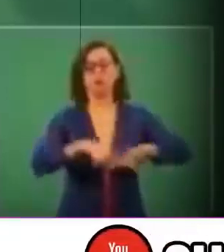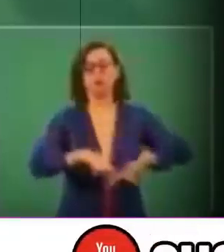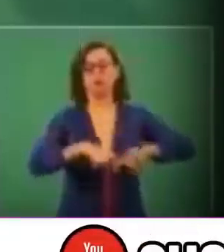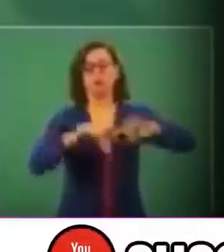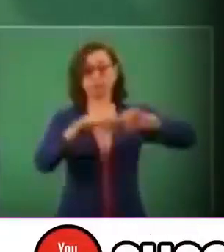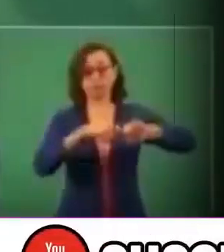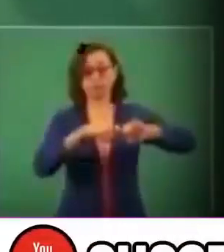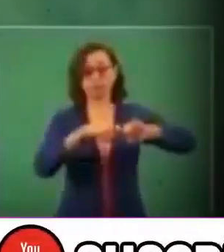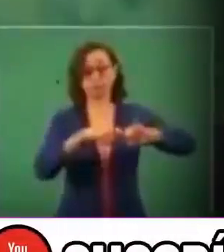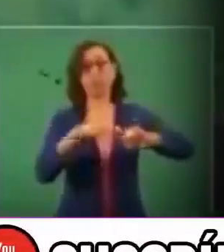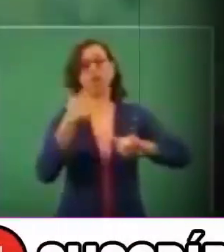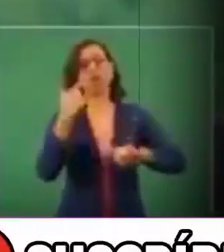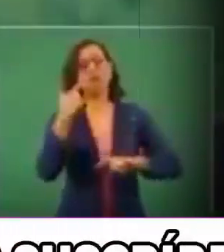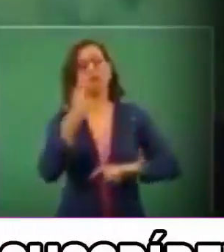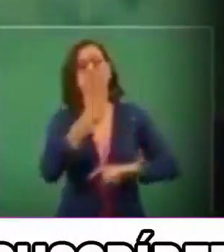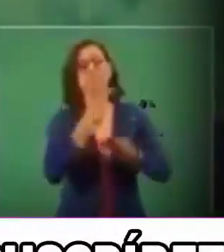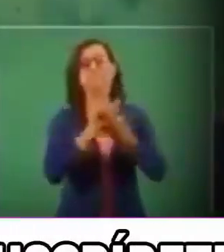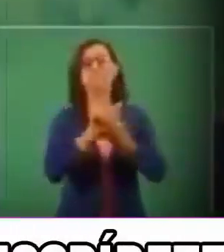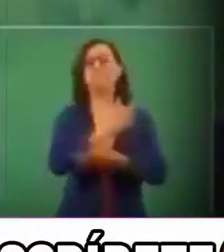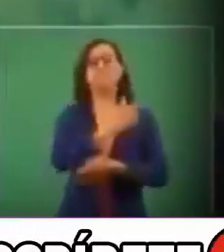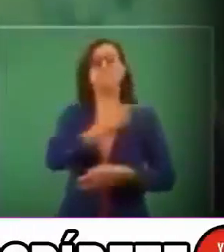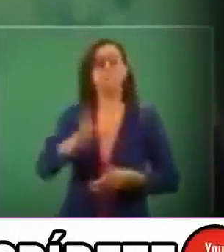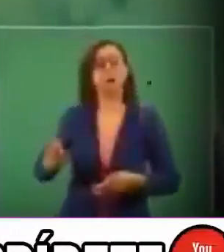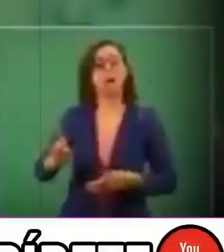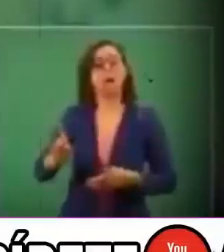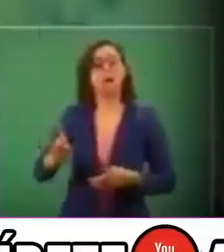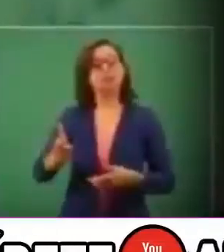condicionado a que se pague